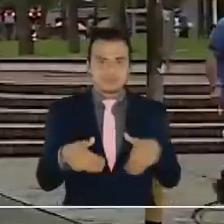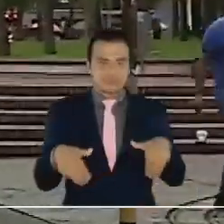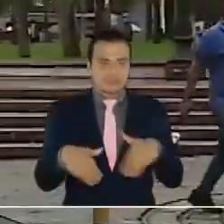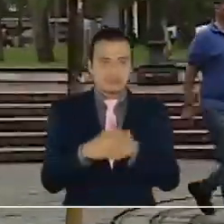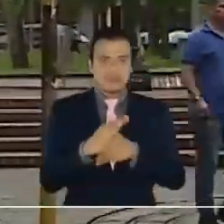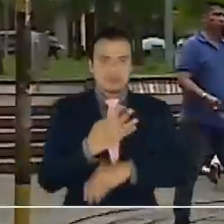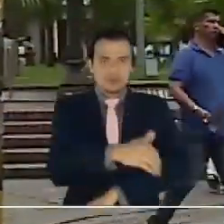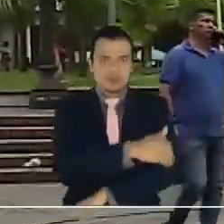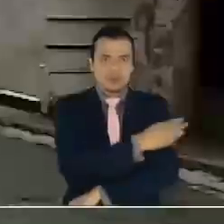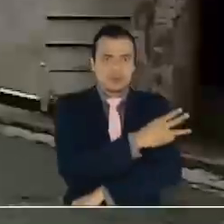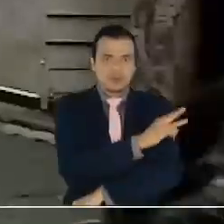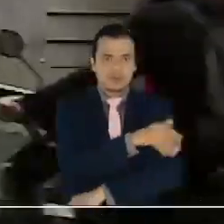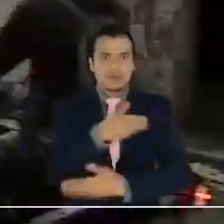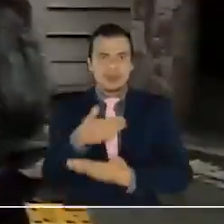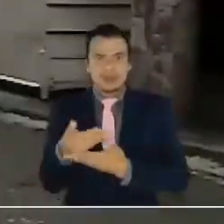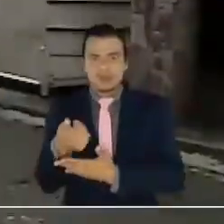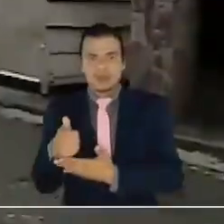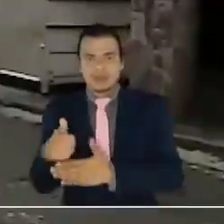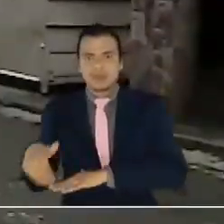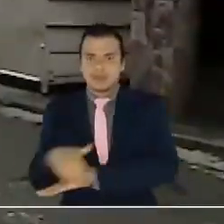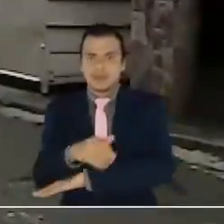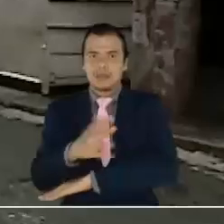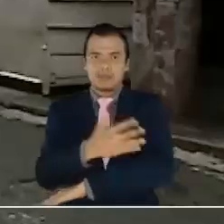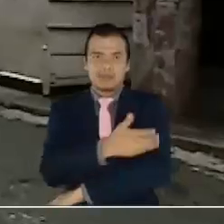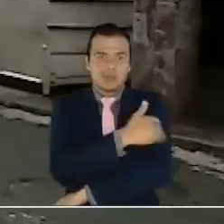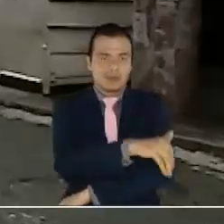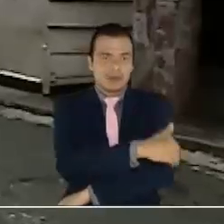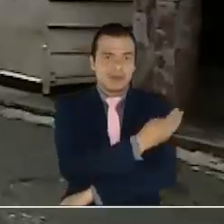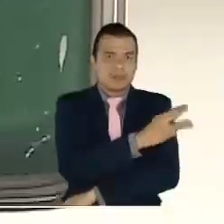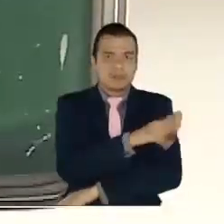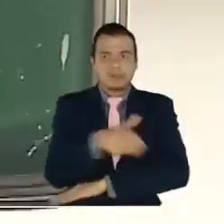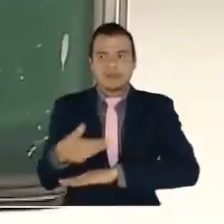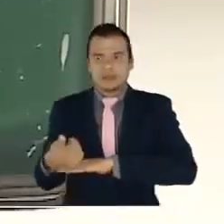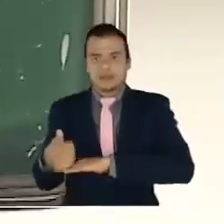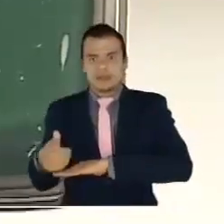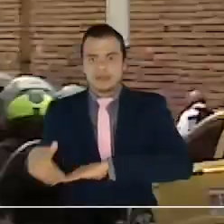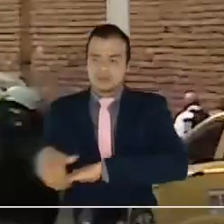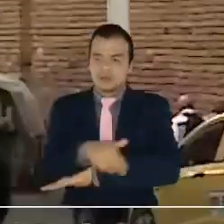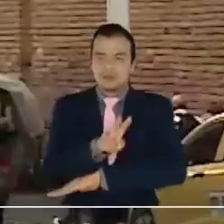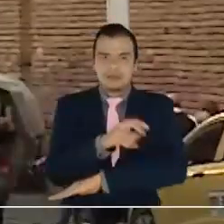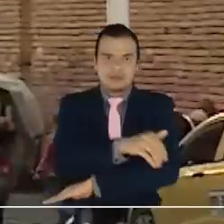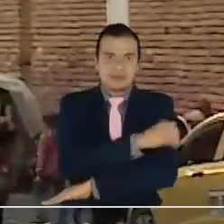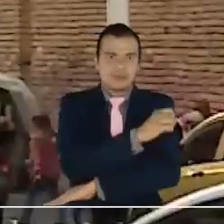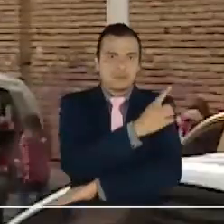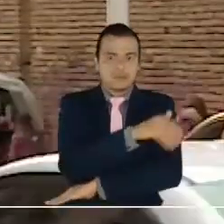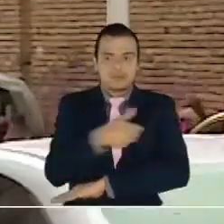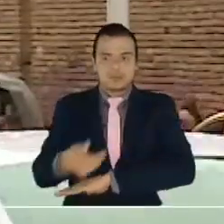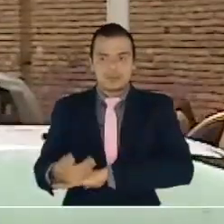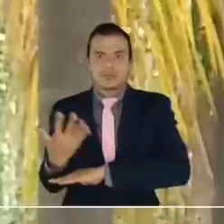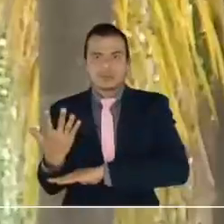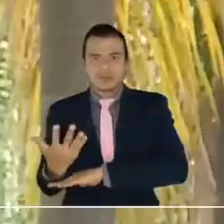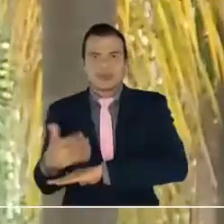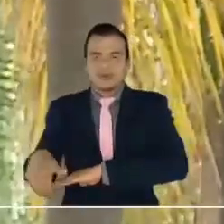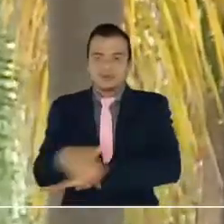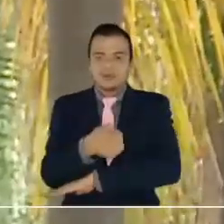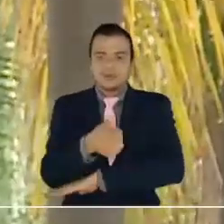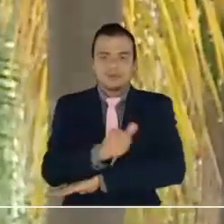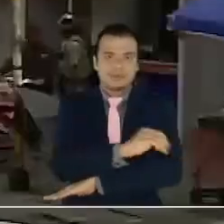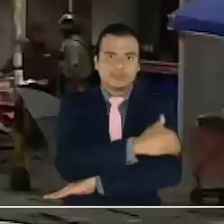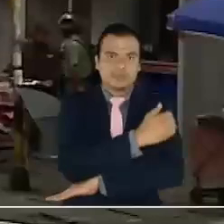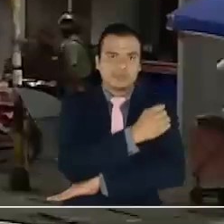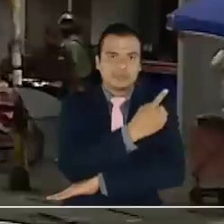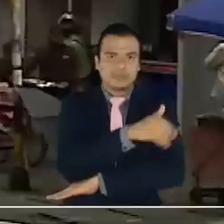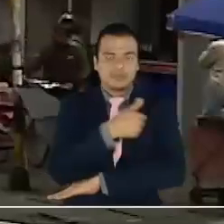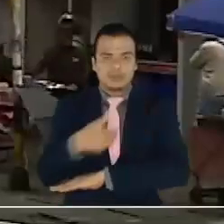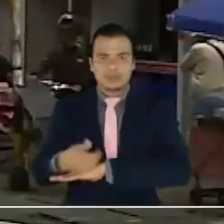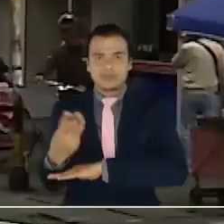calles 13 y calle 10, calle séptima entre carrera primera y carrera quinta, calle décima entre carrera primera y carrera tercera, calle 11 entre